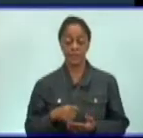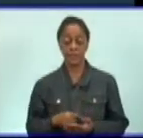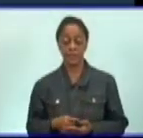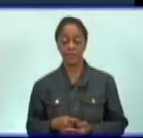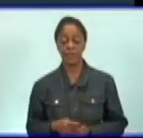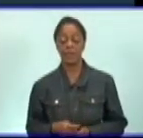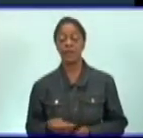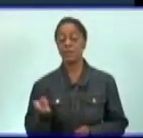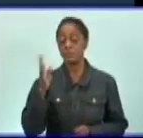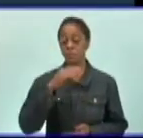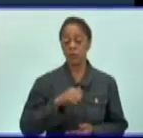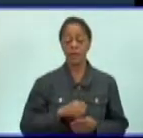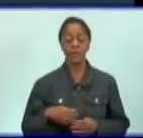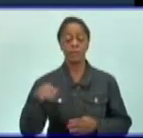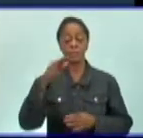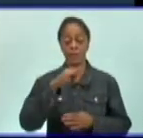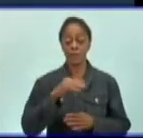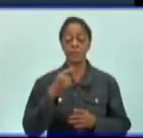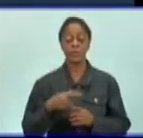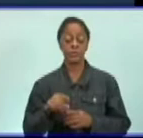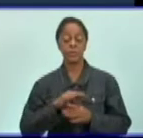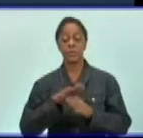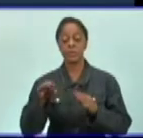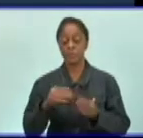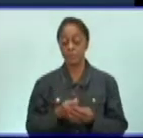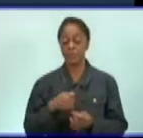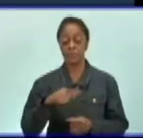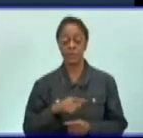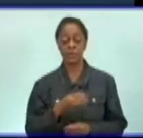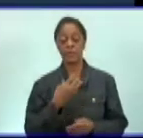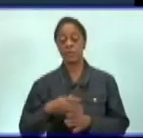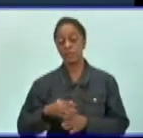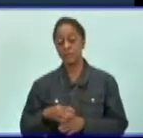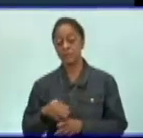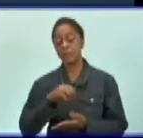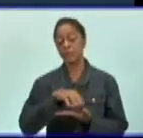con sobrepaso en un lugar y en varios lugares